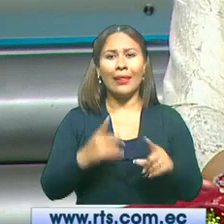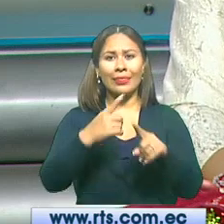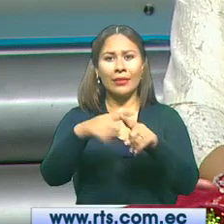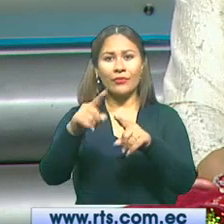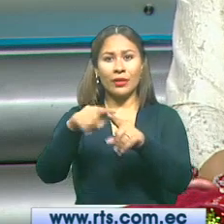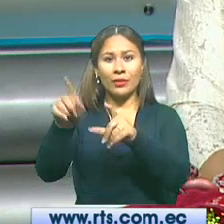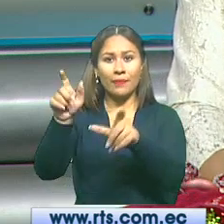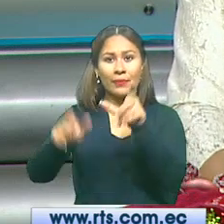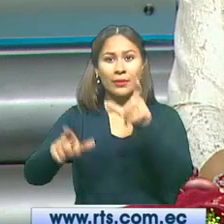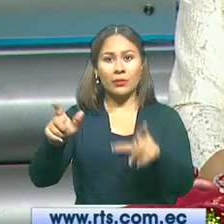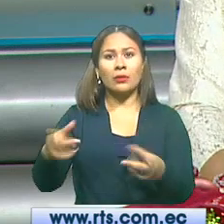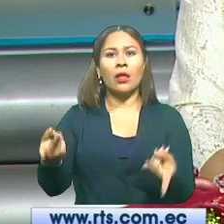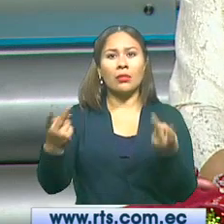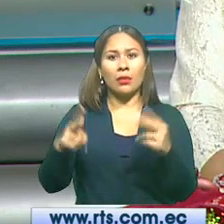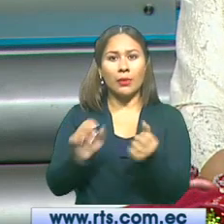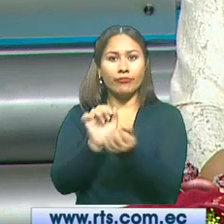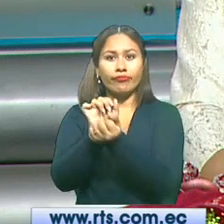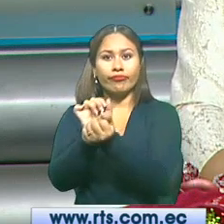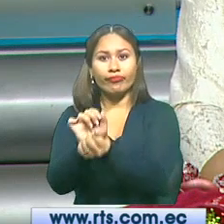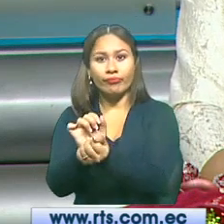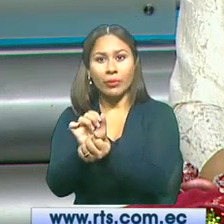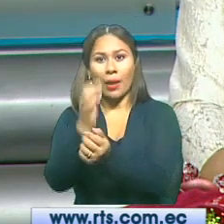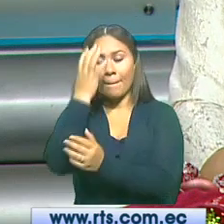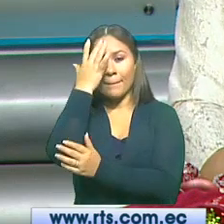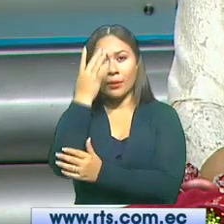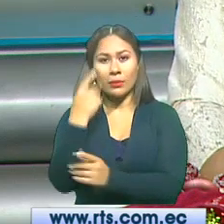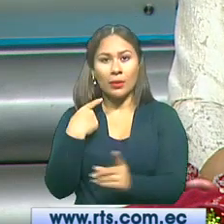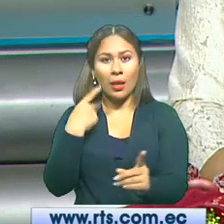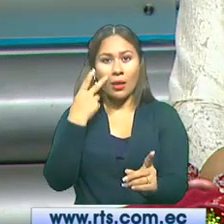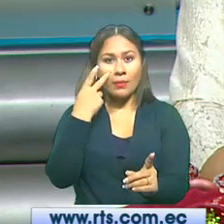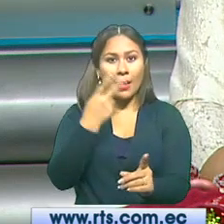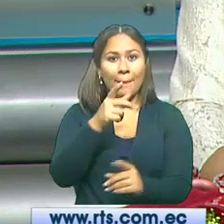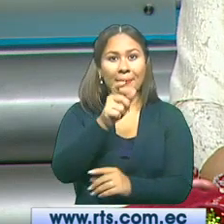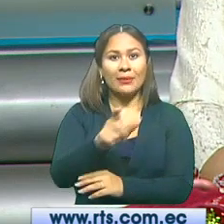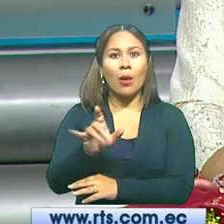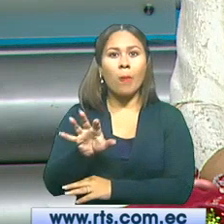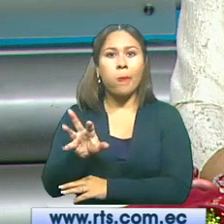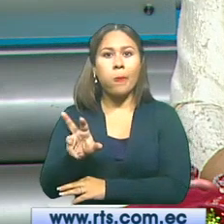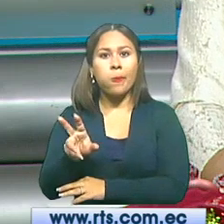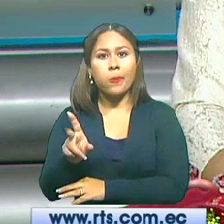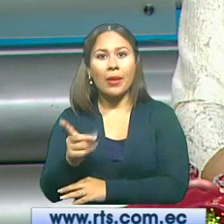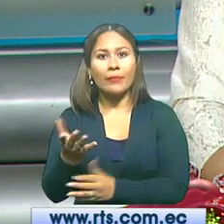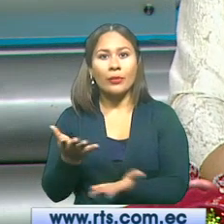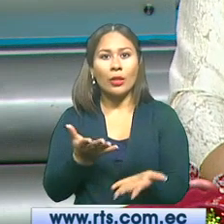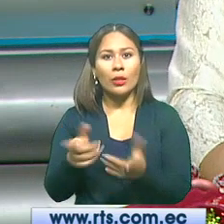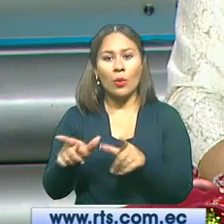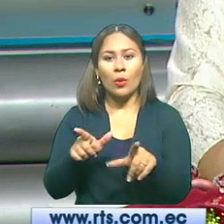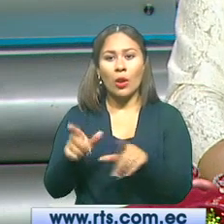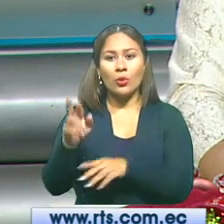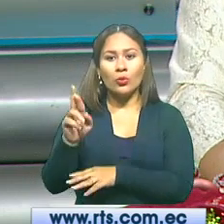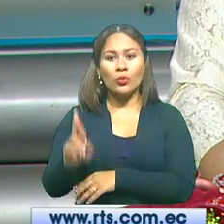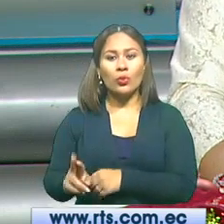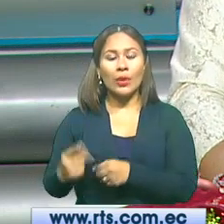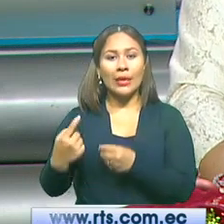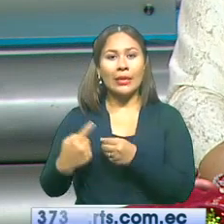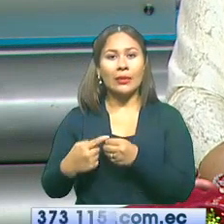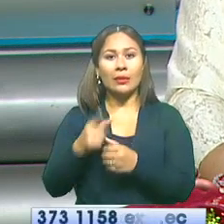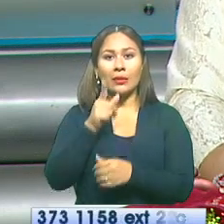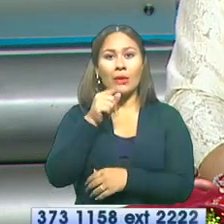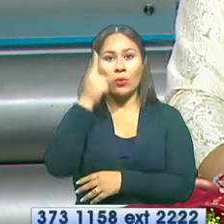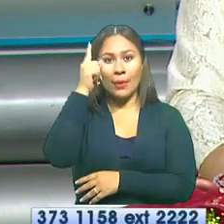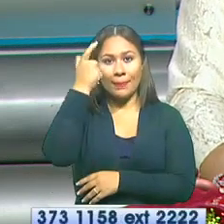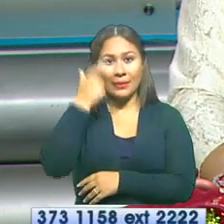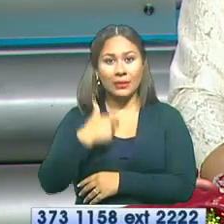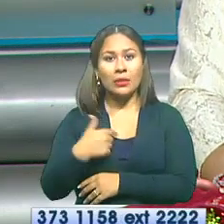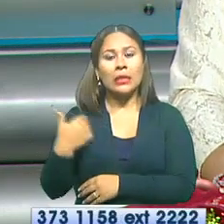Estos sujetos fueron detenidos minutos después de haber supuestamente robado en una distribuidora al sur de Quito. Uno de los sospechosos portaba un